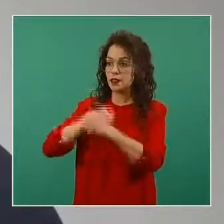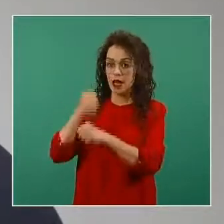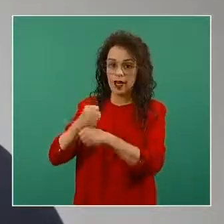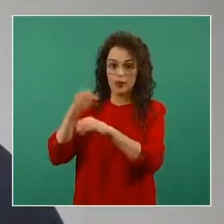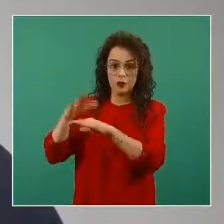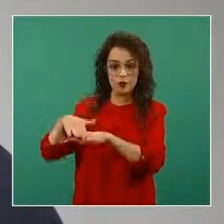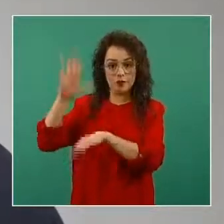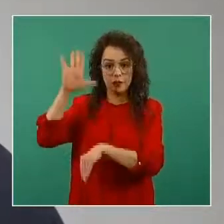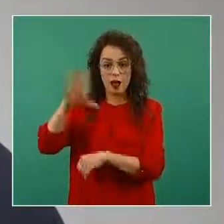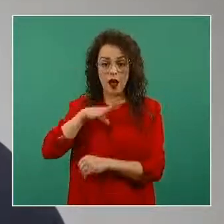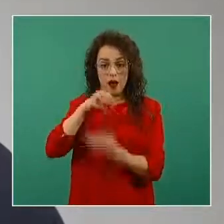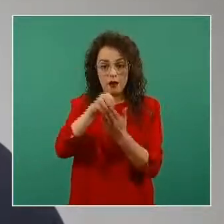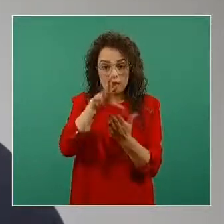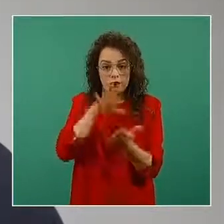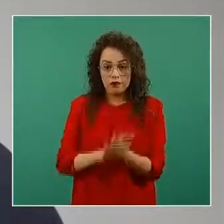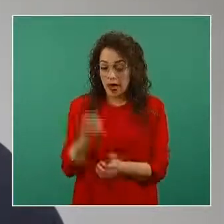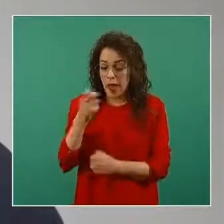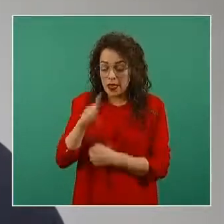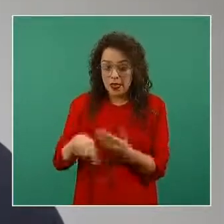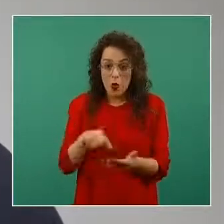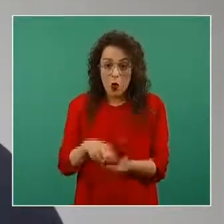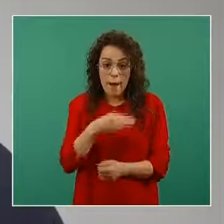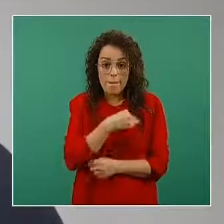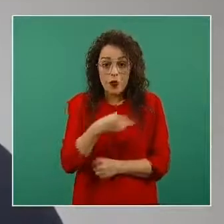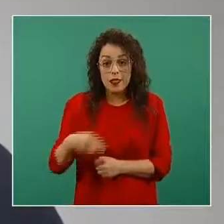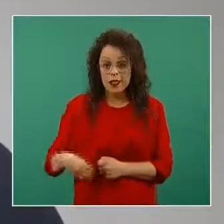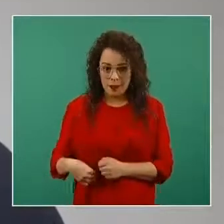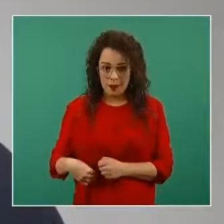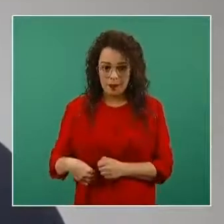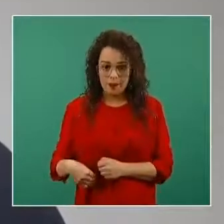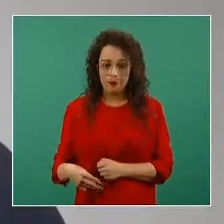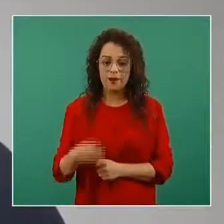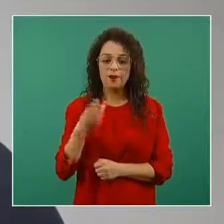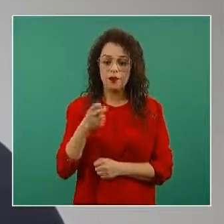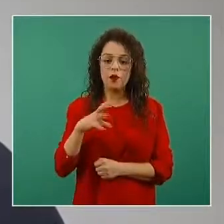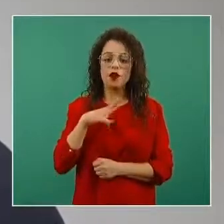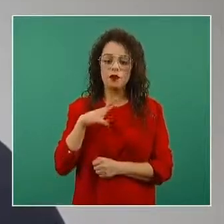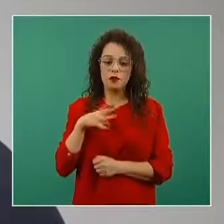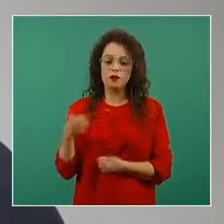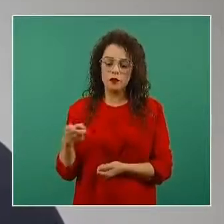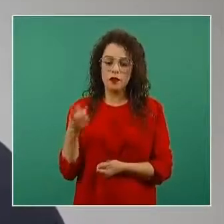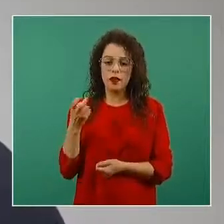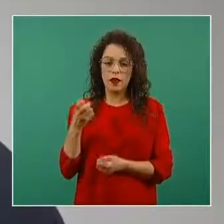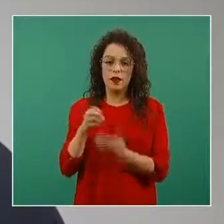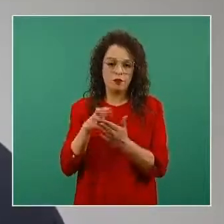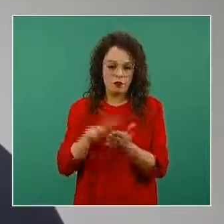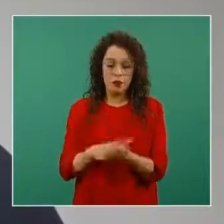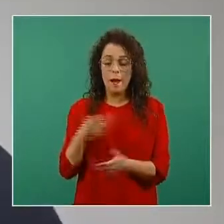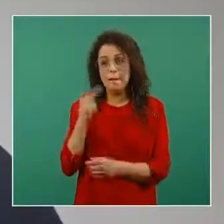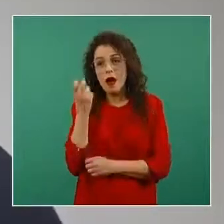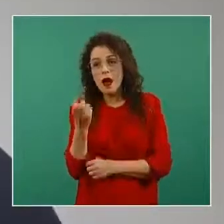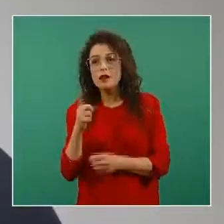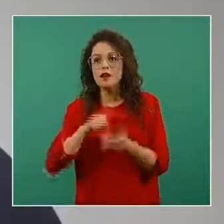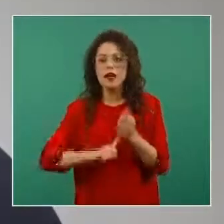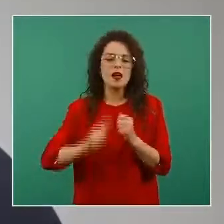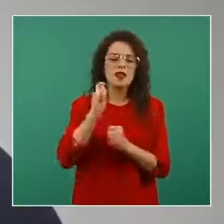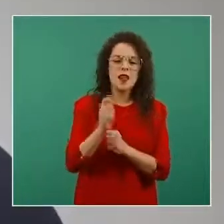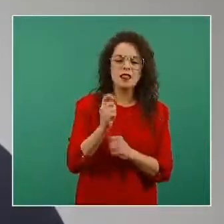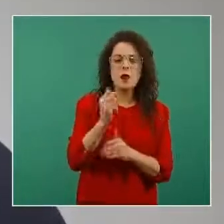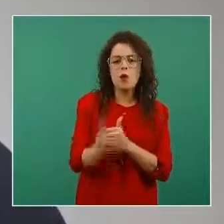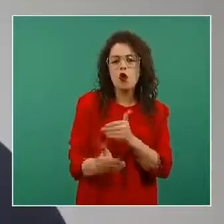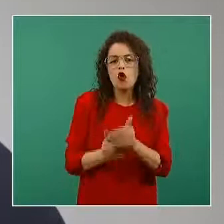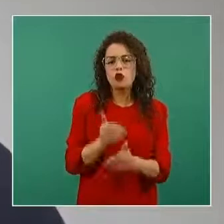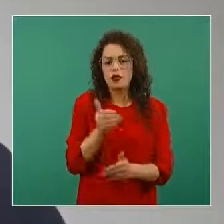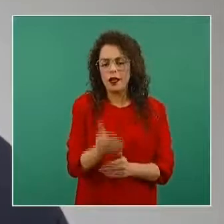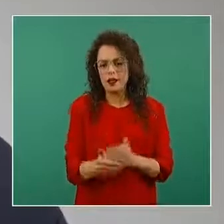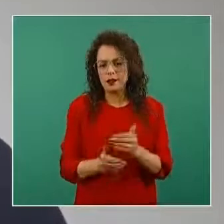identificada en ese municipio. Por lo tanto, en su momento hay una vacuna. Obviamente, esto lleva a un proceso de